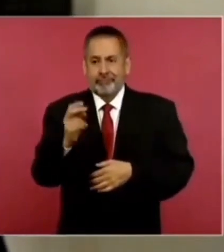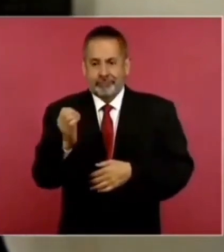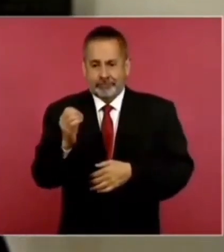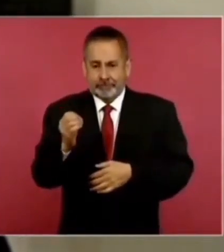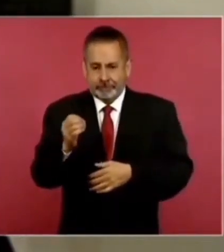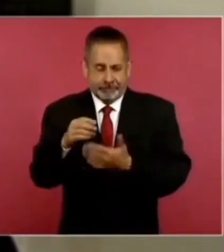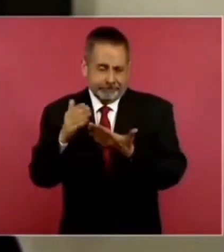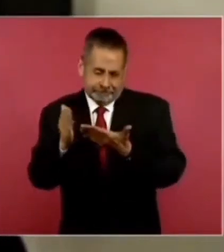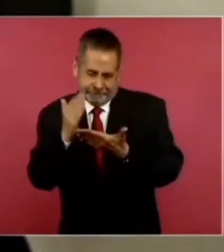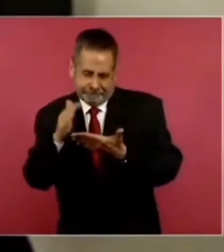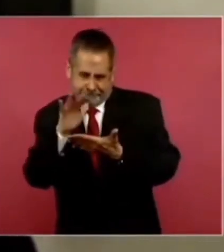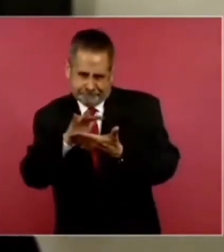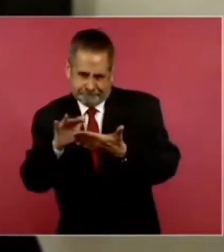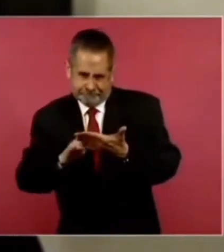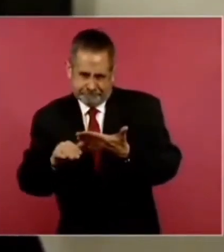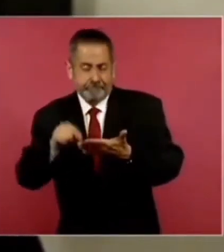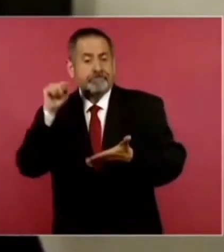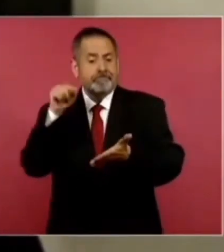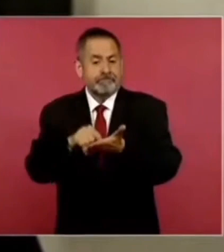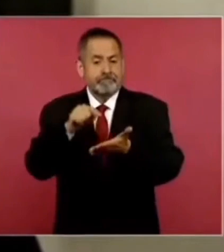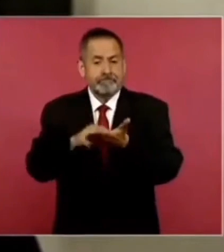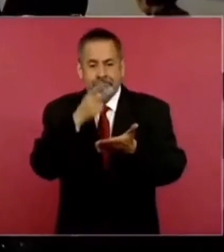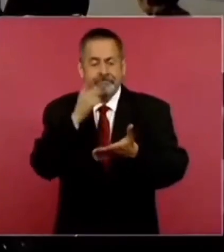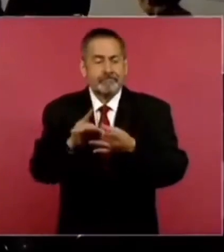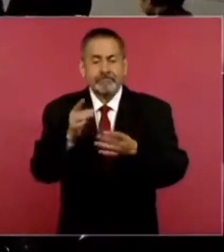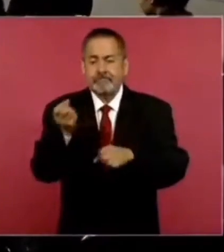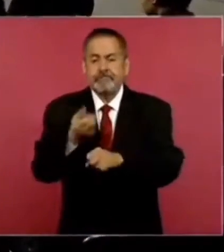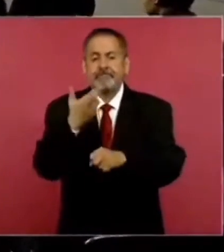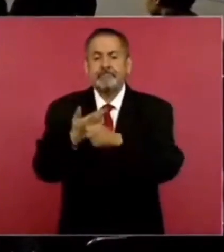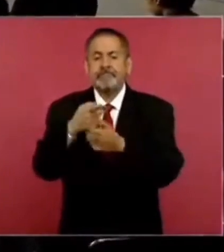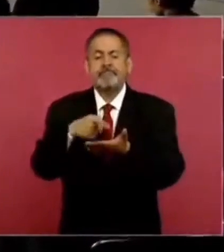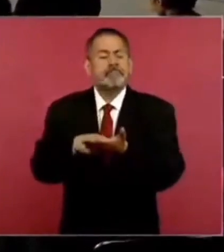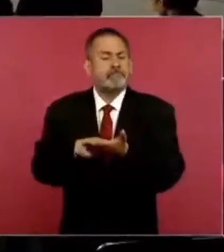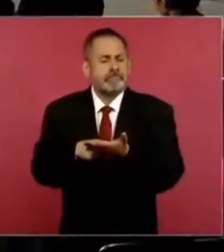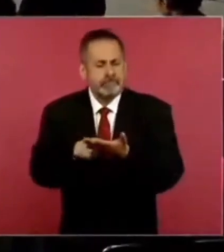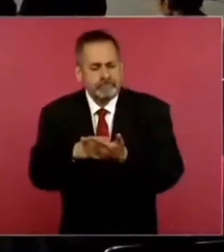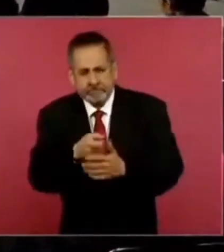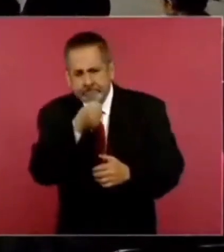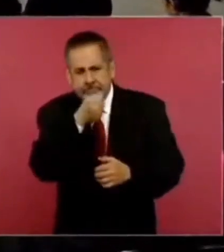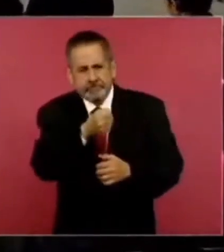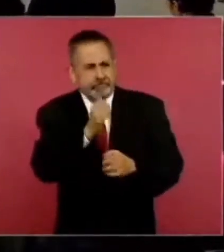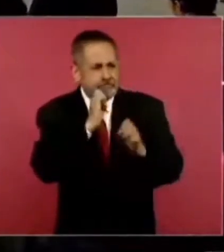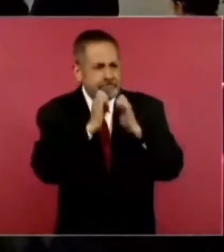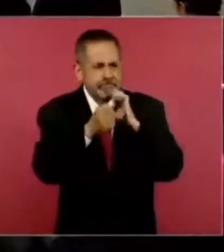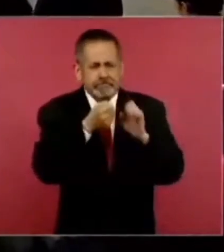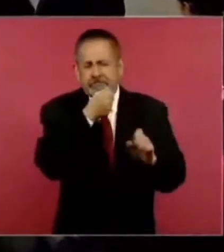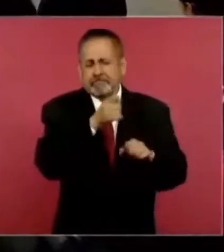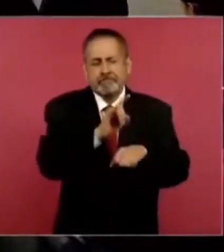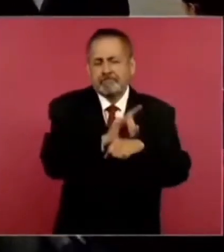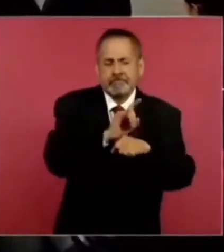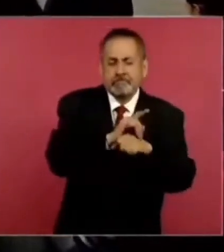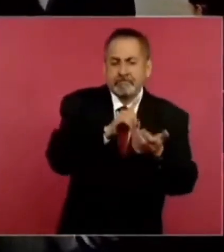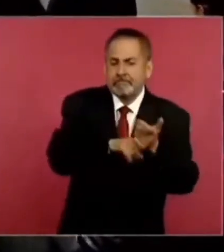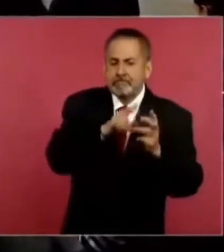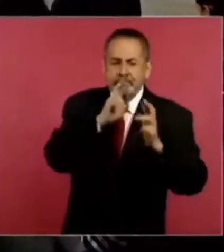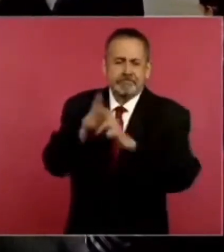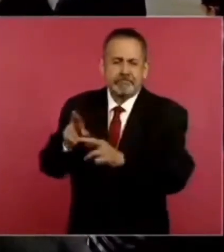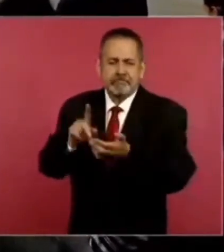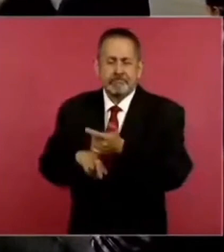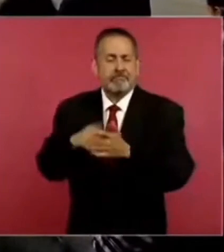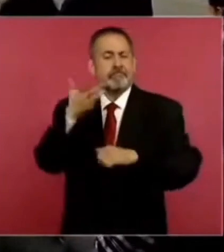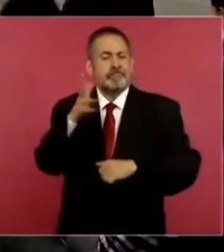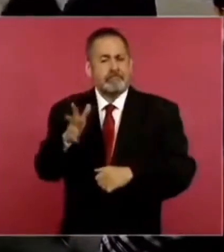documentos que entrega el secretario se hace una entrevista ficticia en la que responde